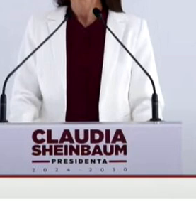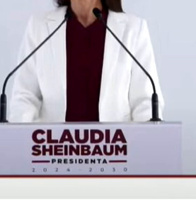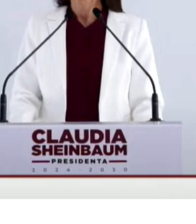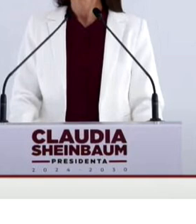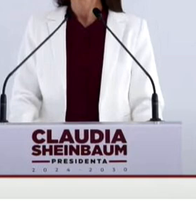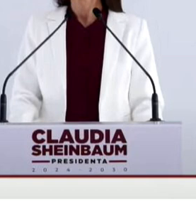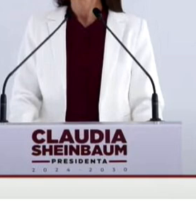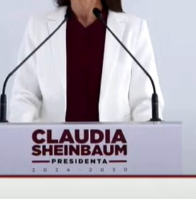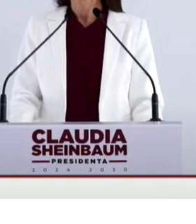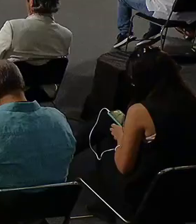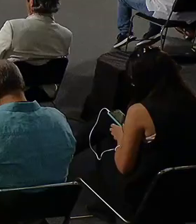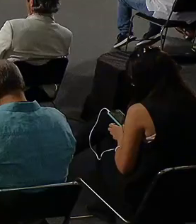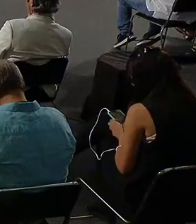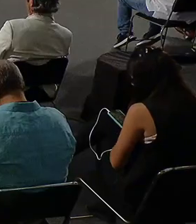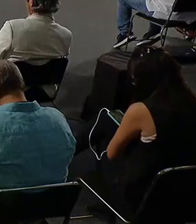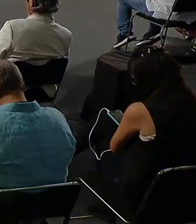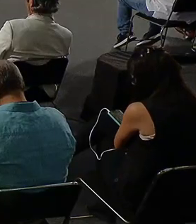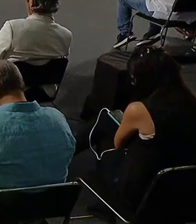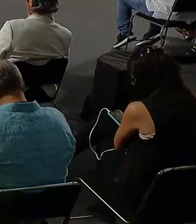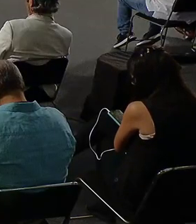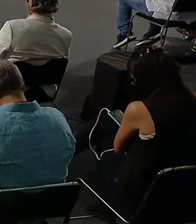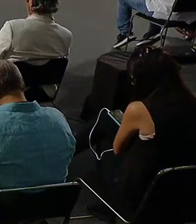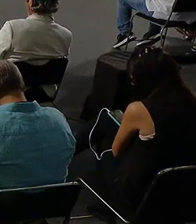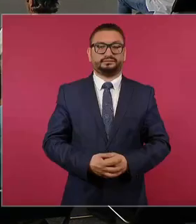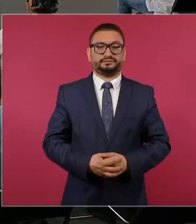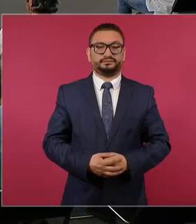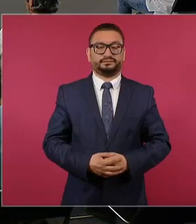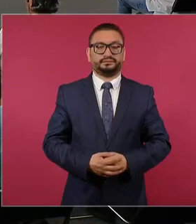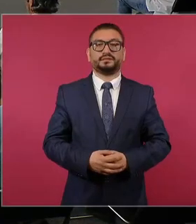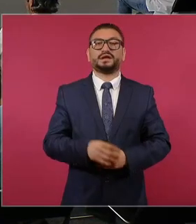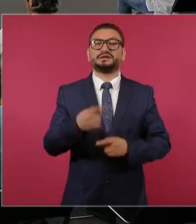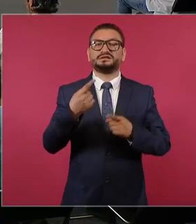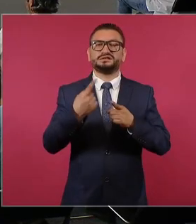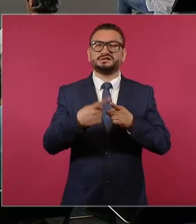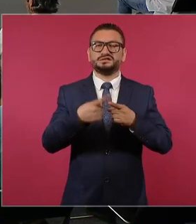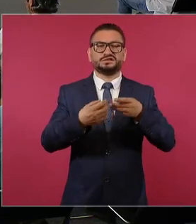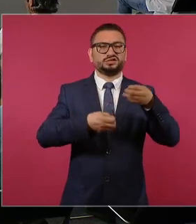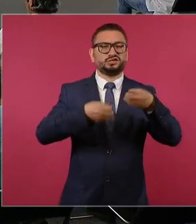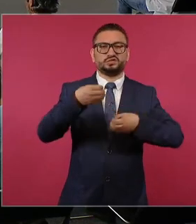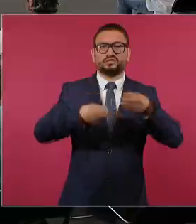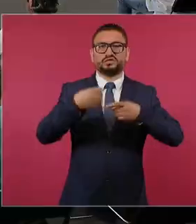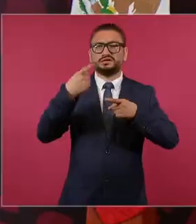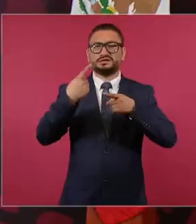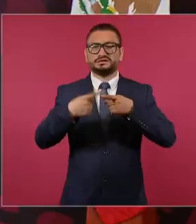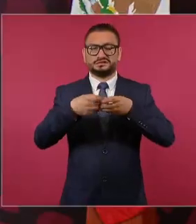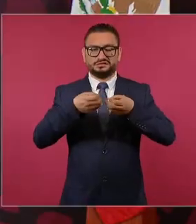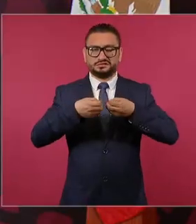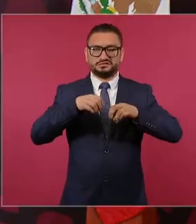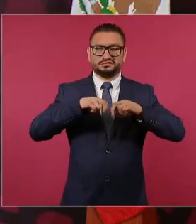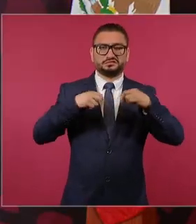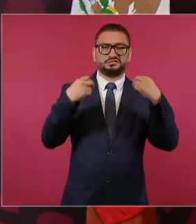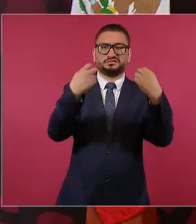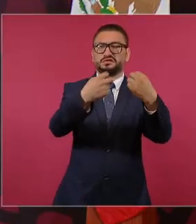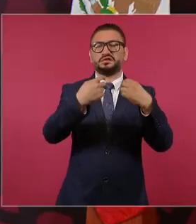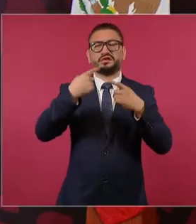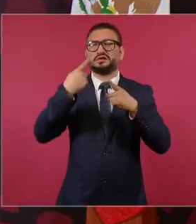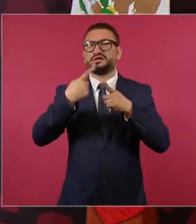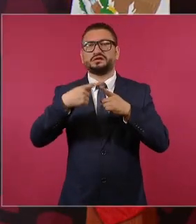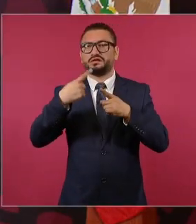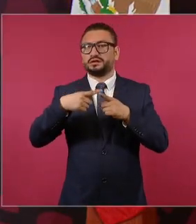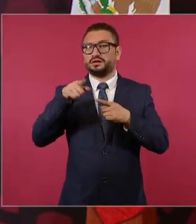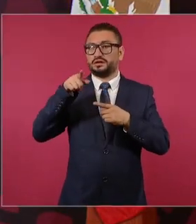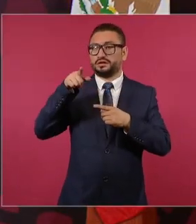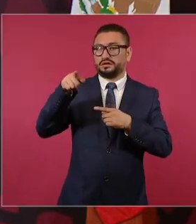de quiénes eran los jueces, quiénes eran los magistrados, quiénes eran los ministros, qué papel tenía el